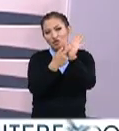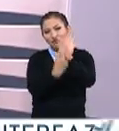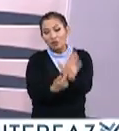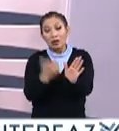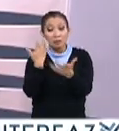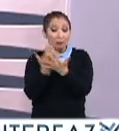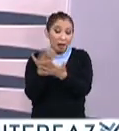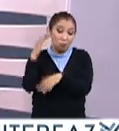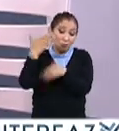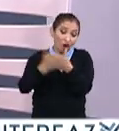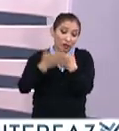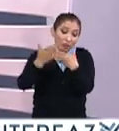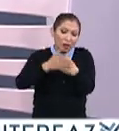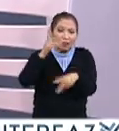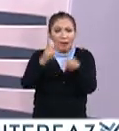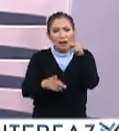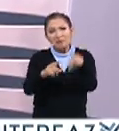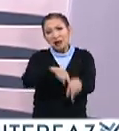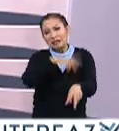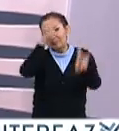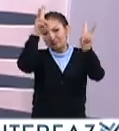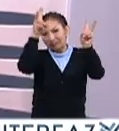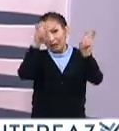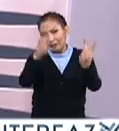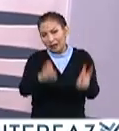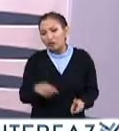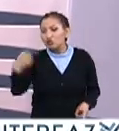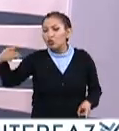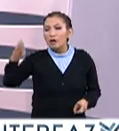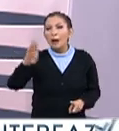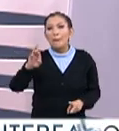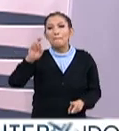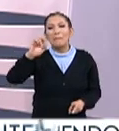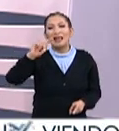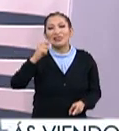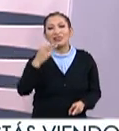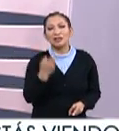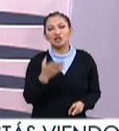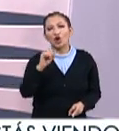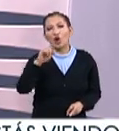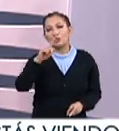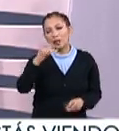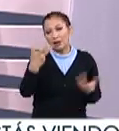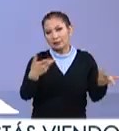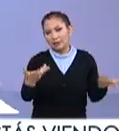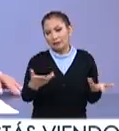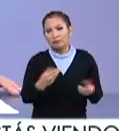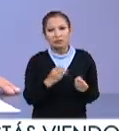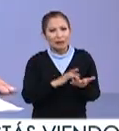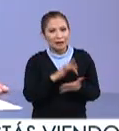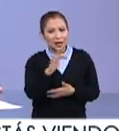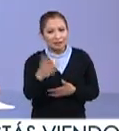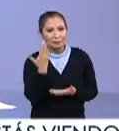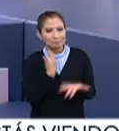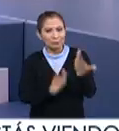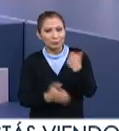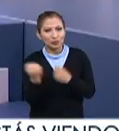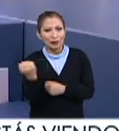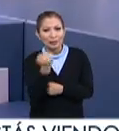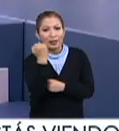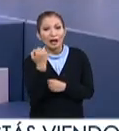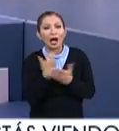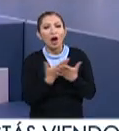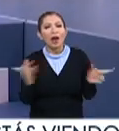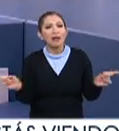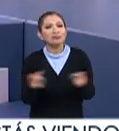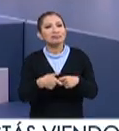los esperamos para que sigamos platicando de más temas de los que el British Council desarrolla. Muchísimas gracias. Gracias y mucho éxito. Gracias.